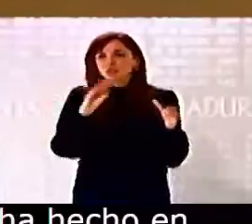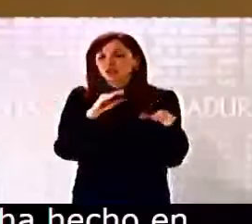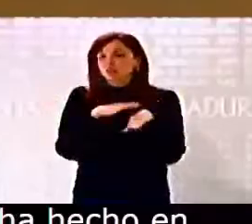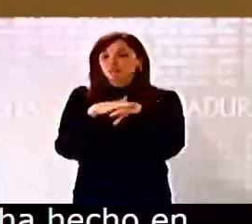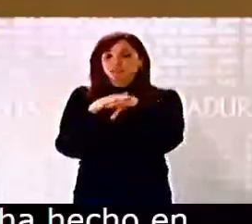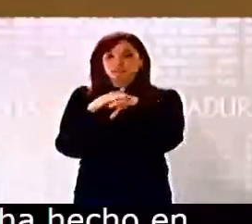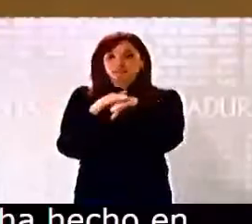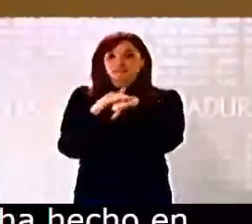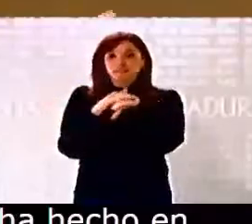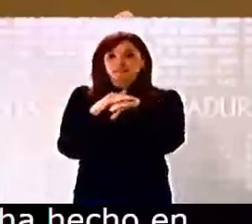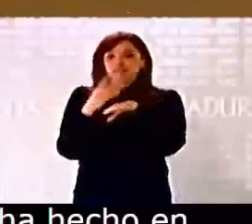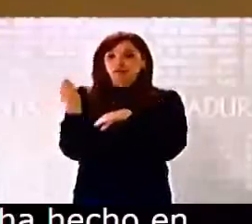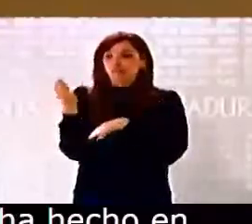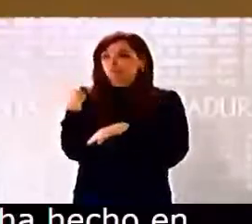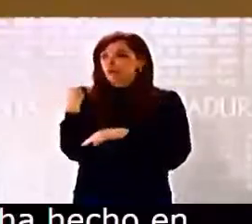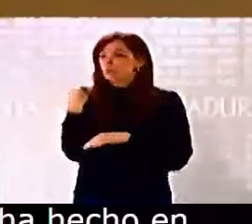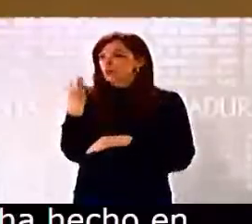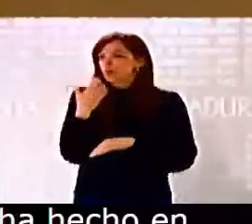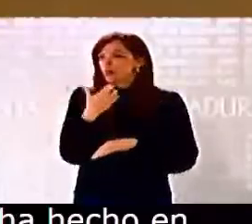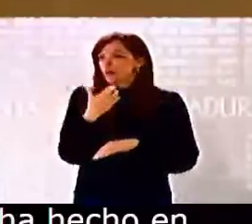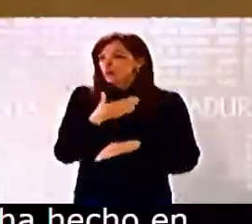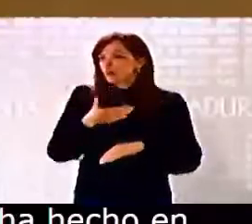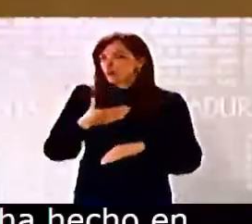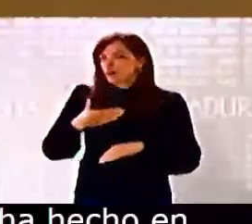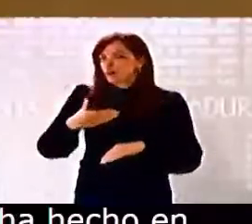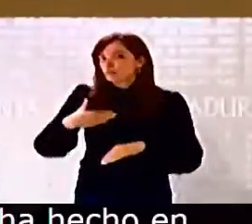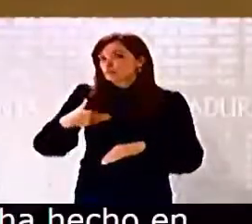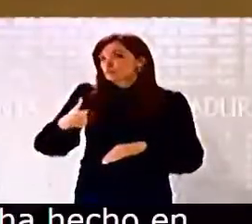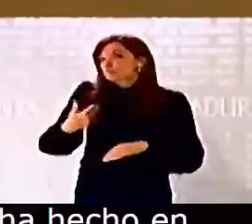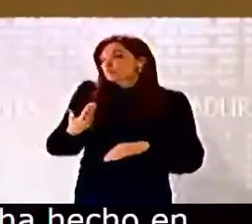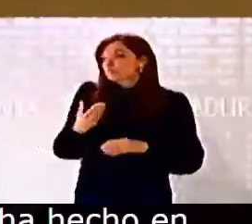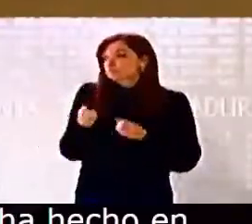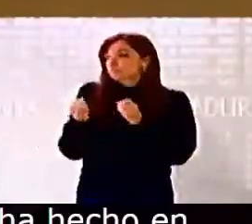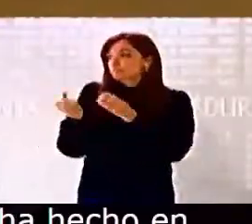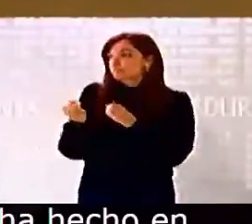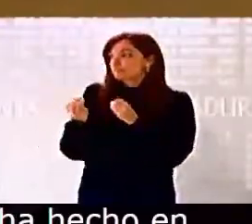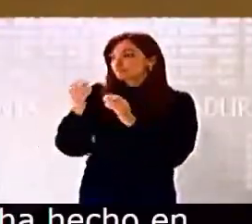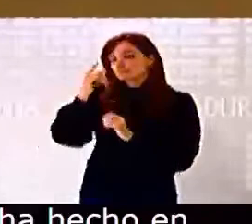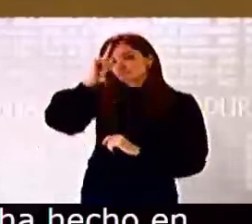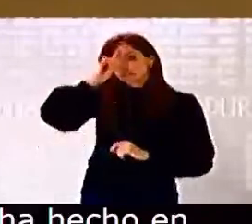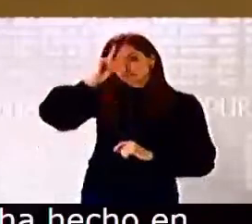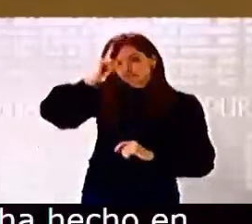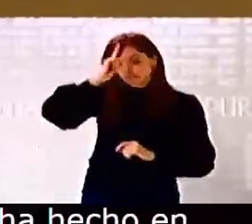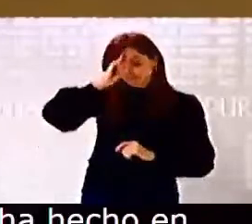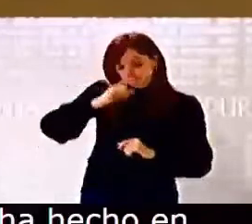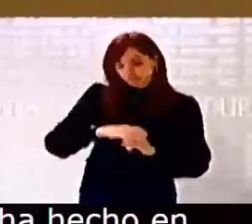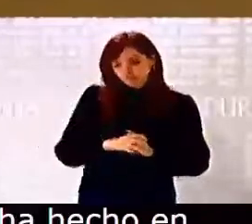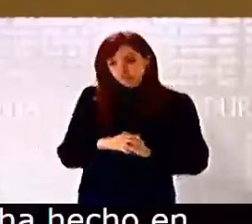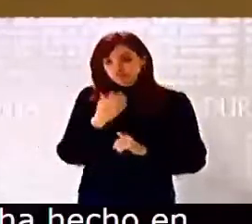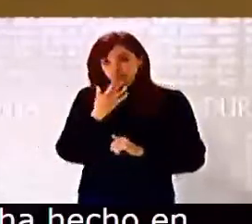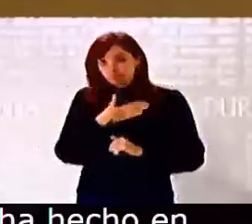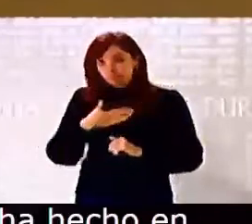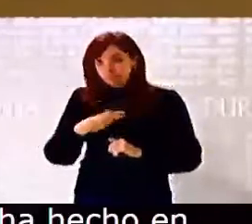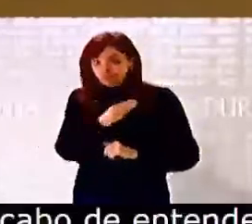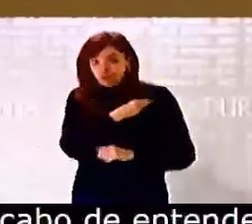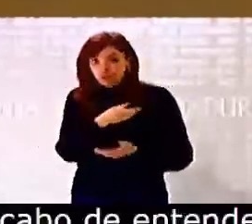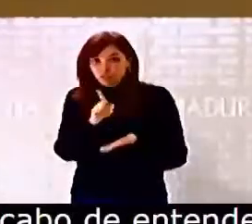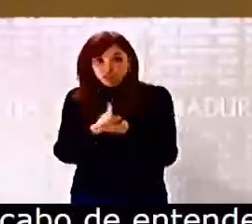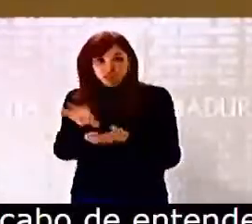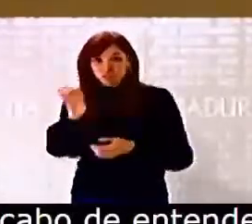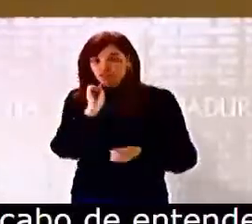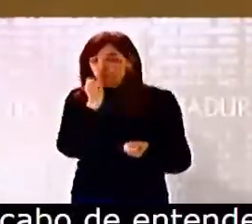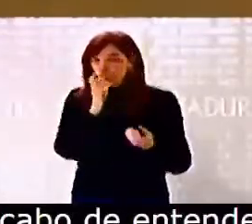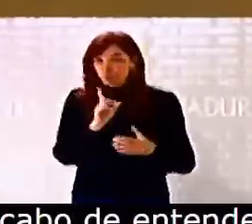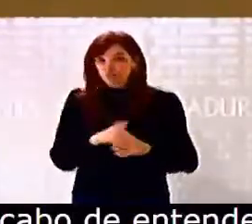discúlpeme, la pregunta que quería realizarme o la valoración que necesita, en este caso, por mi parte. Si quiere repreguntarlo, no lo entiendo lo